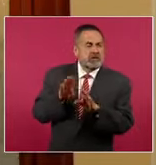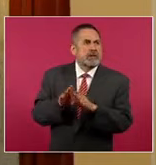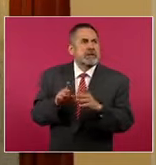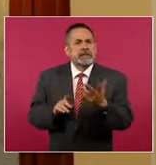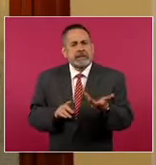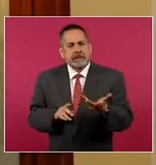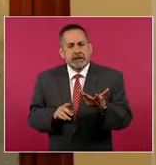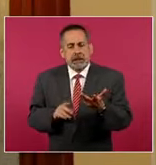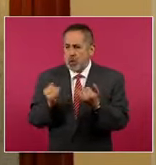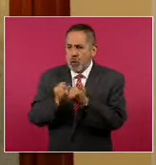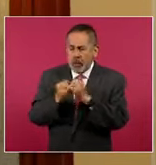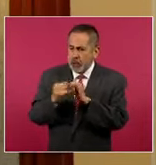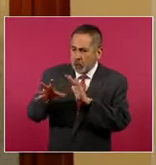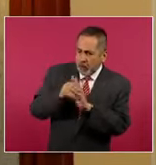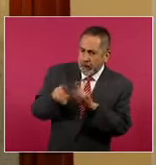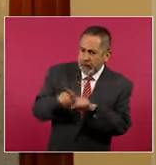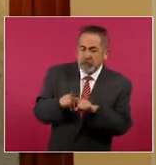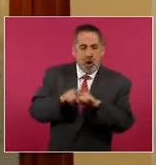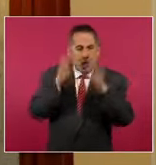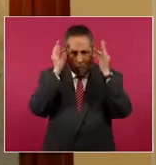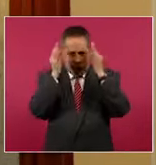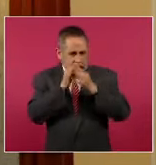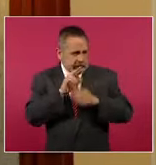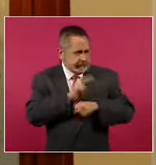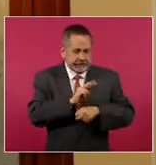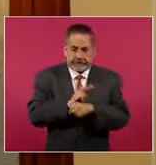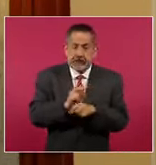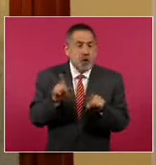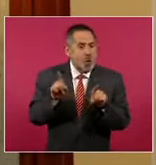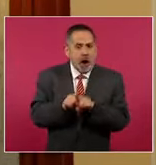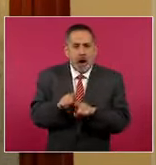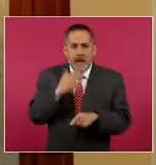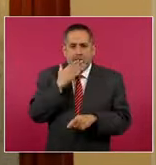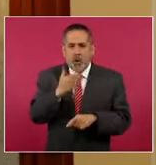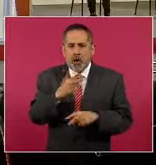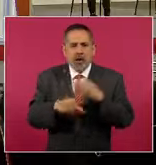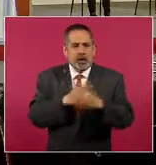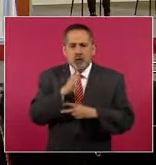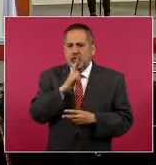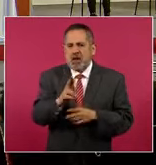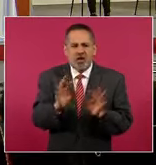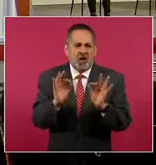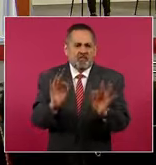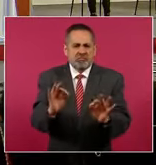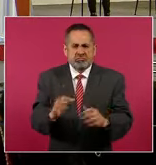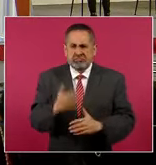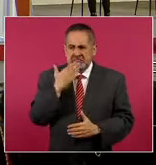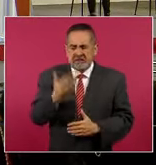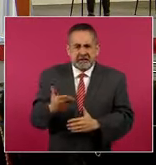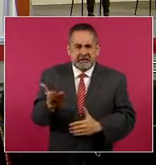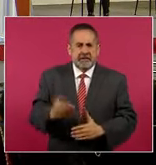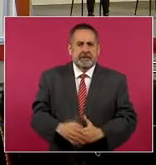pues la retomamos nosotros en las aduanas y ha llevado a un buen resultado. Adelante, por